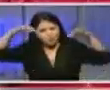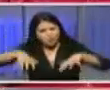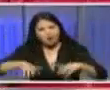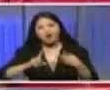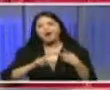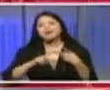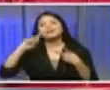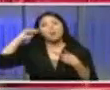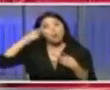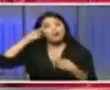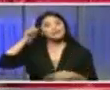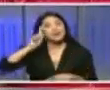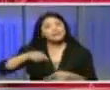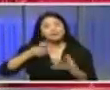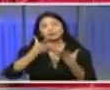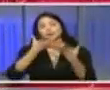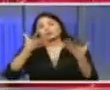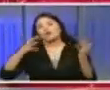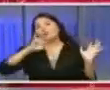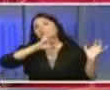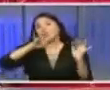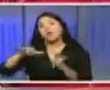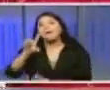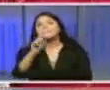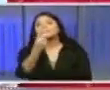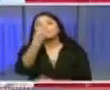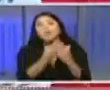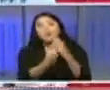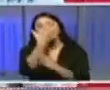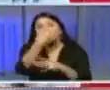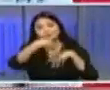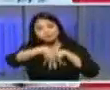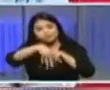Recuerden la inmensa movilización y el acto del 1 de mayo.